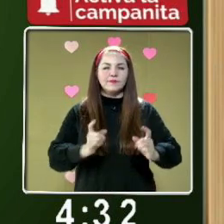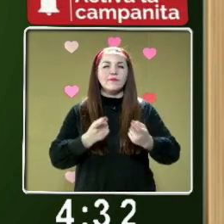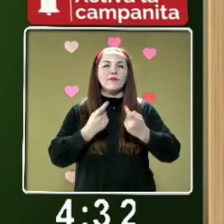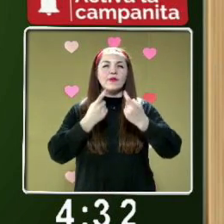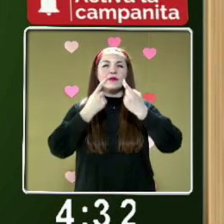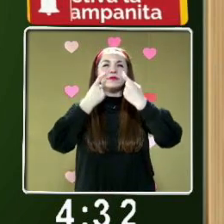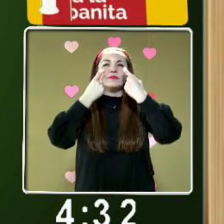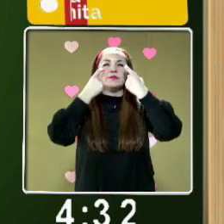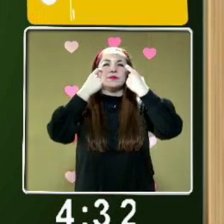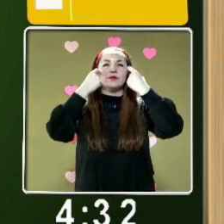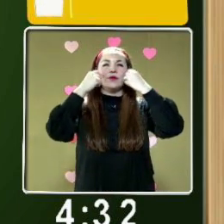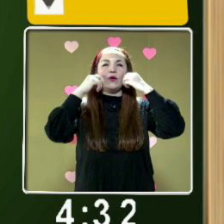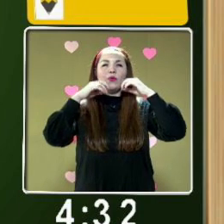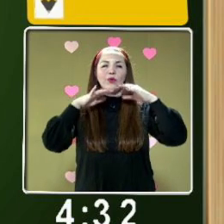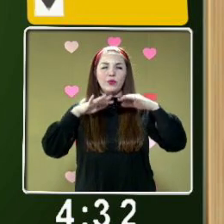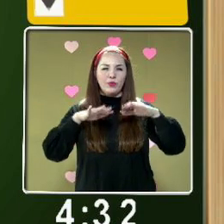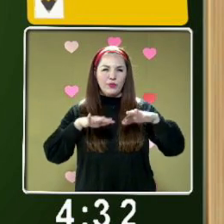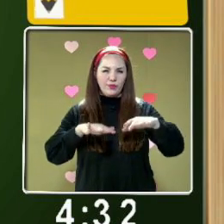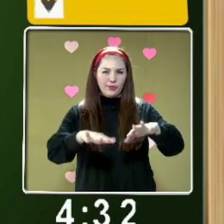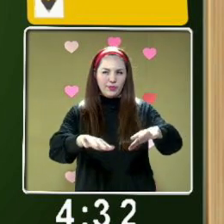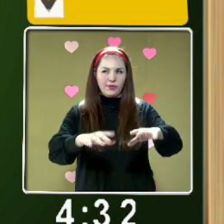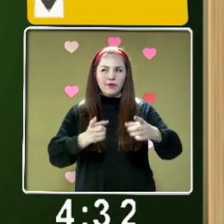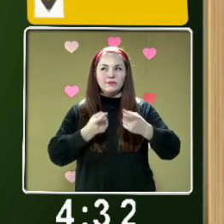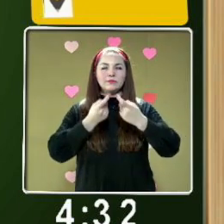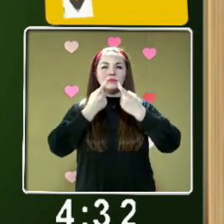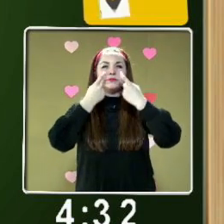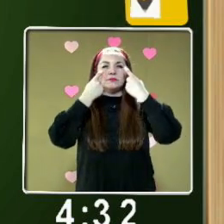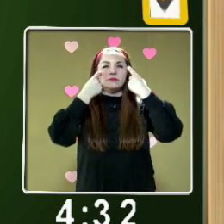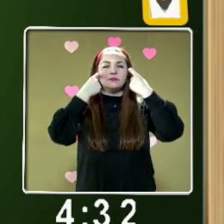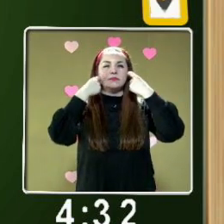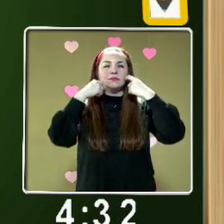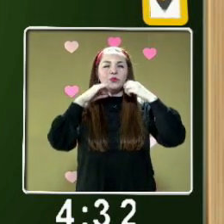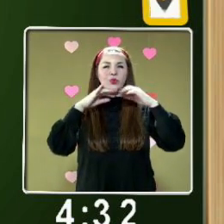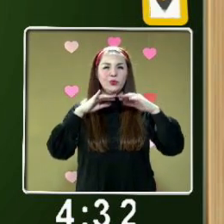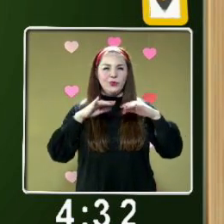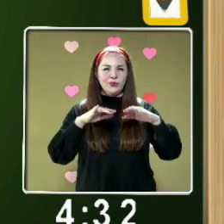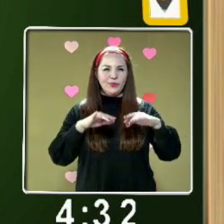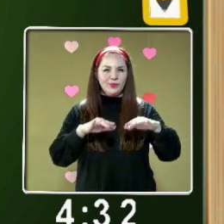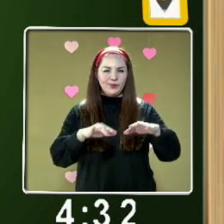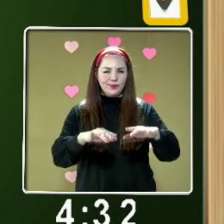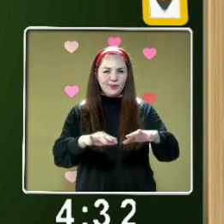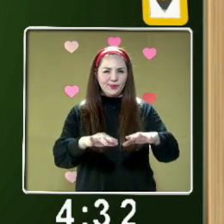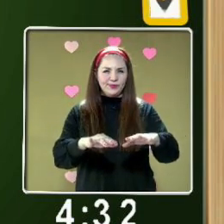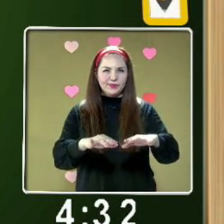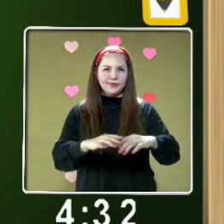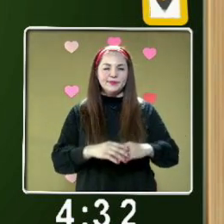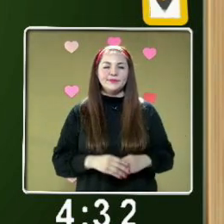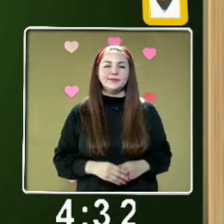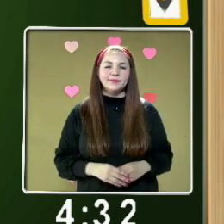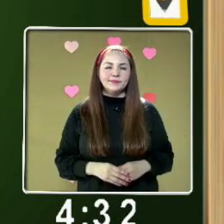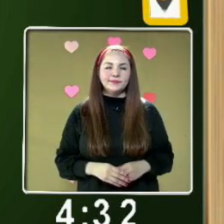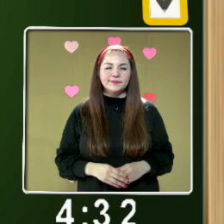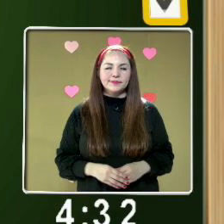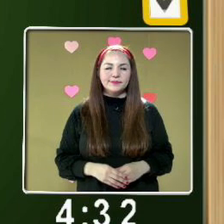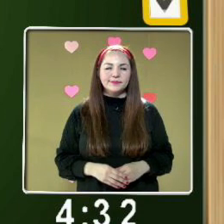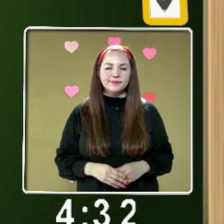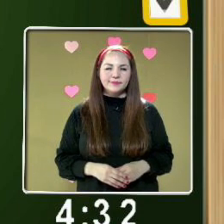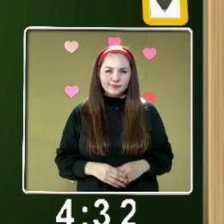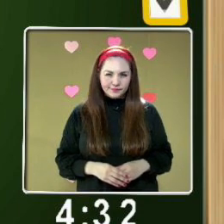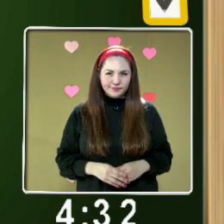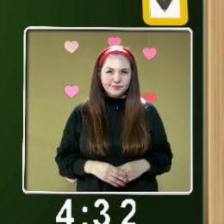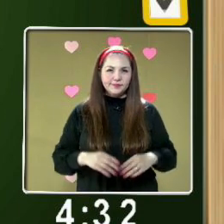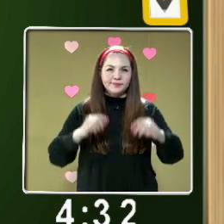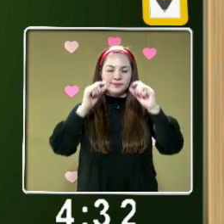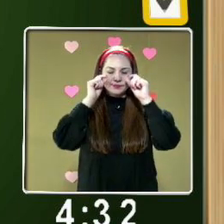inhalando, exhalando, deja ahí un poquito si estás con el celular y ahorita regresamos. Y ahora sí, abrimos